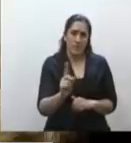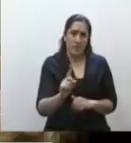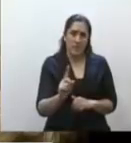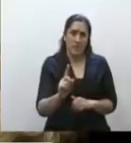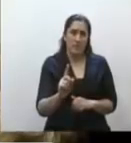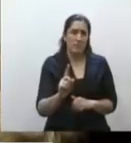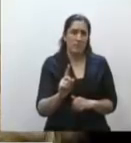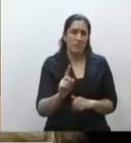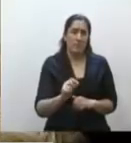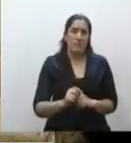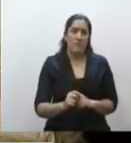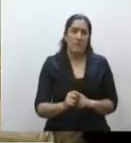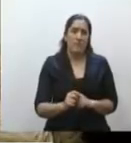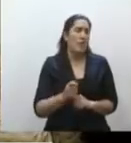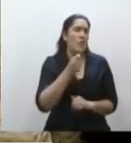no es fácil